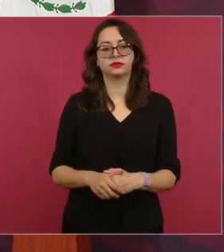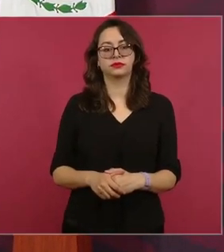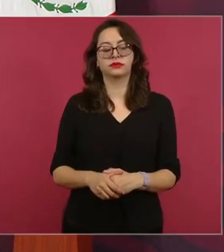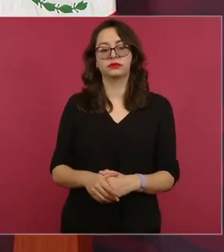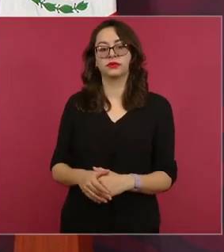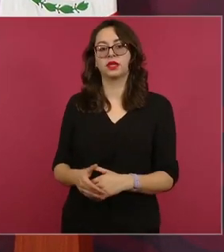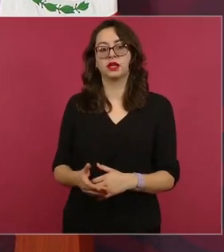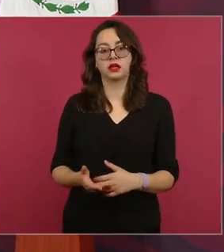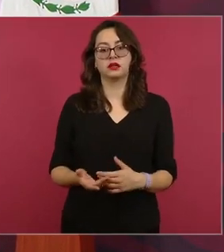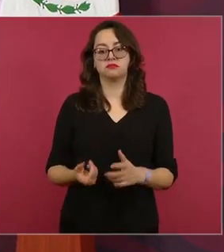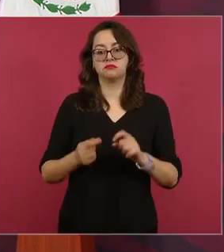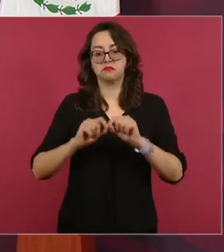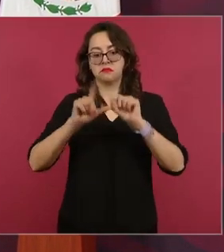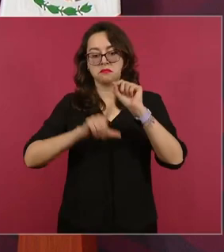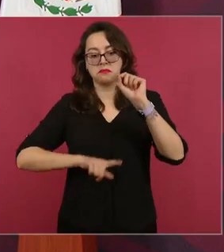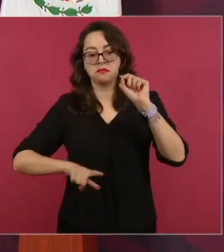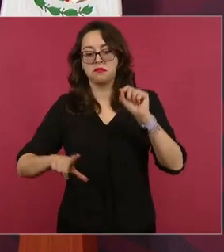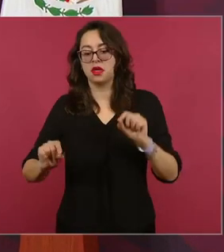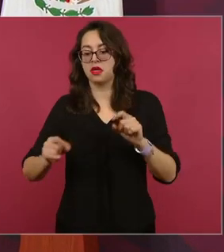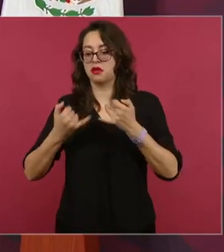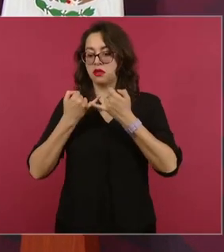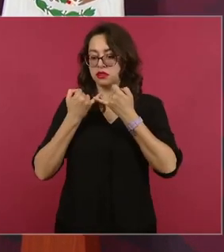comienza a ser país independiente,